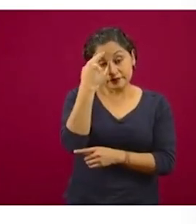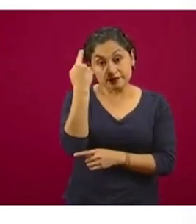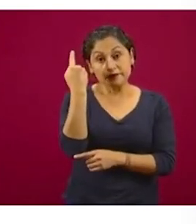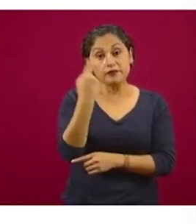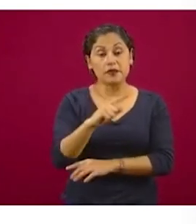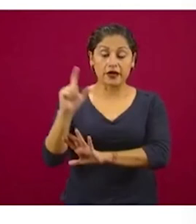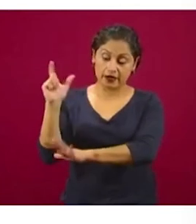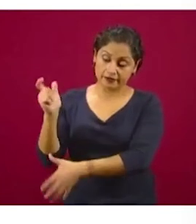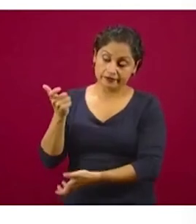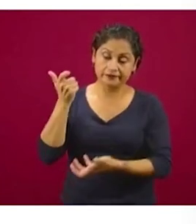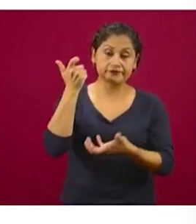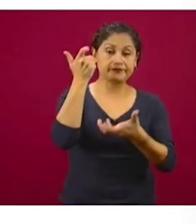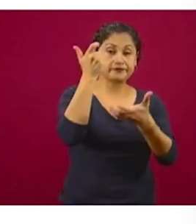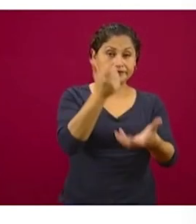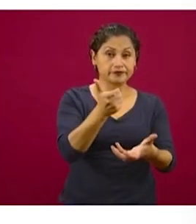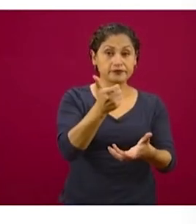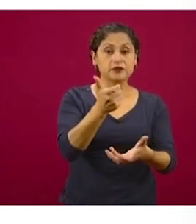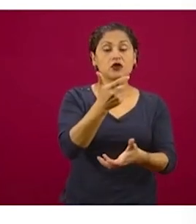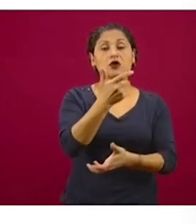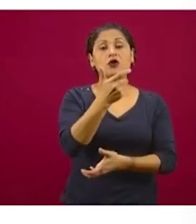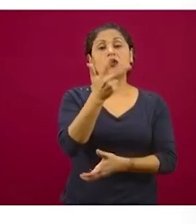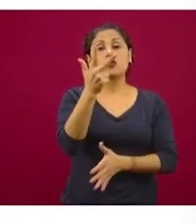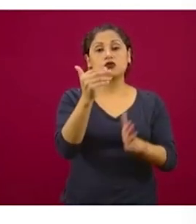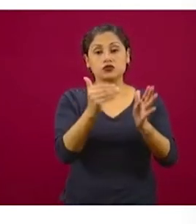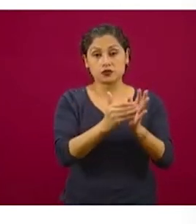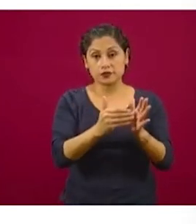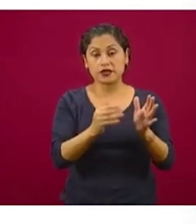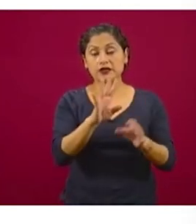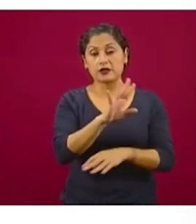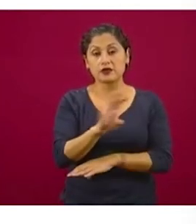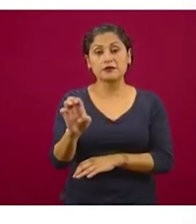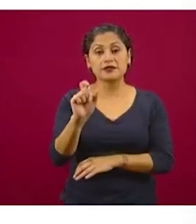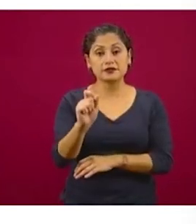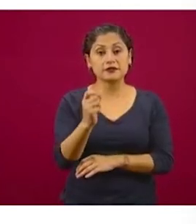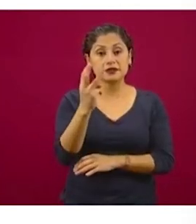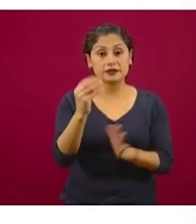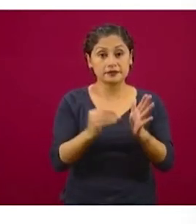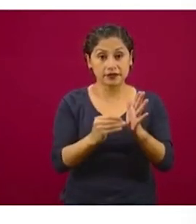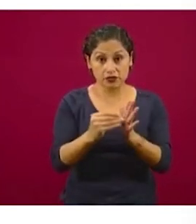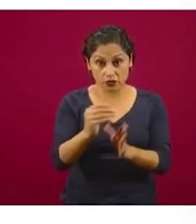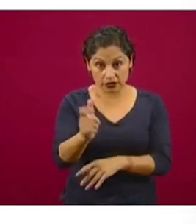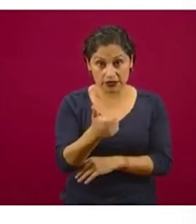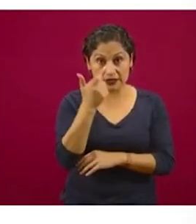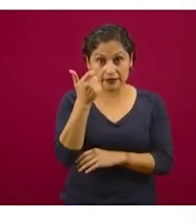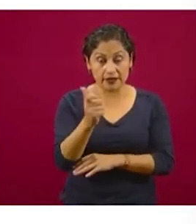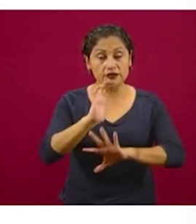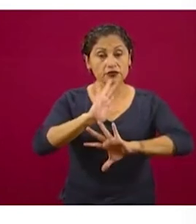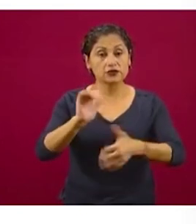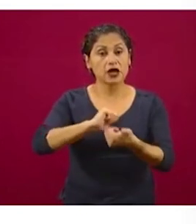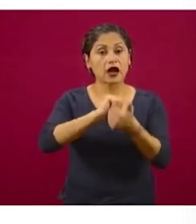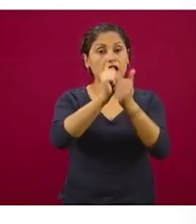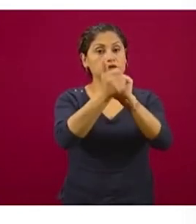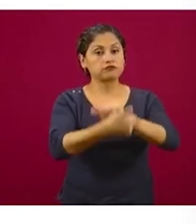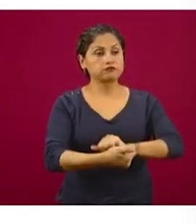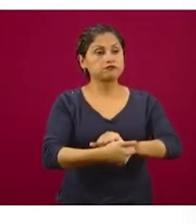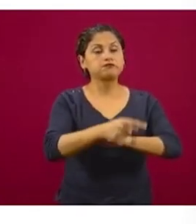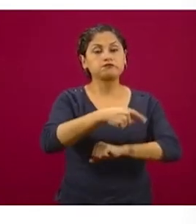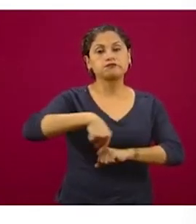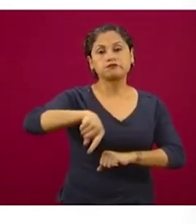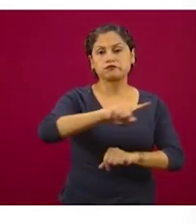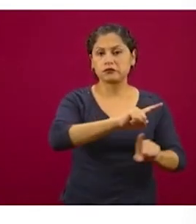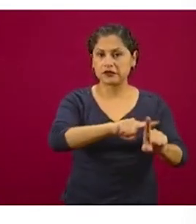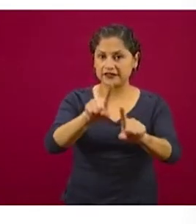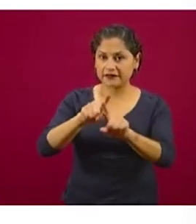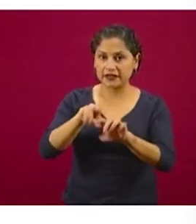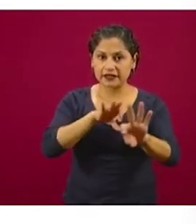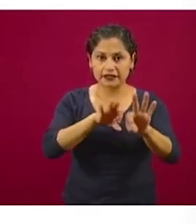gran inversión de 8 mil 923 millones de pesos ya se traduzca en frentes de trabajo en